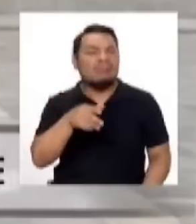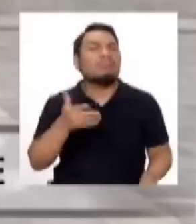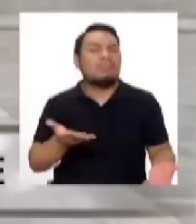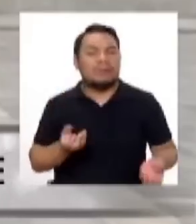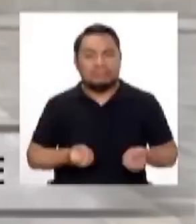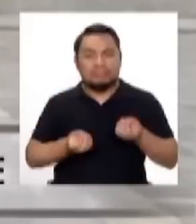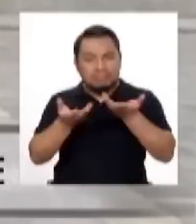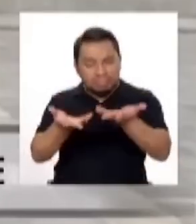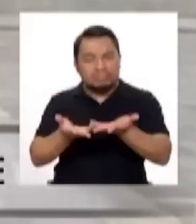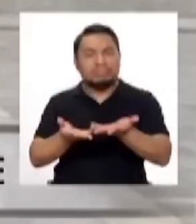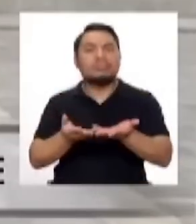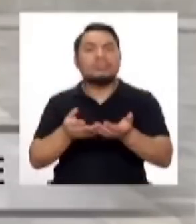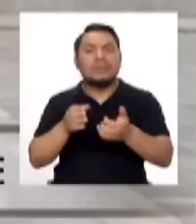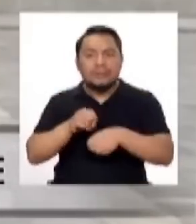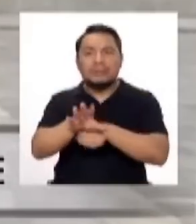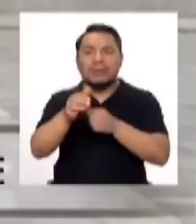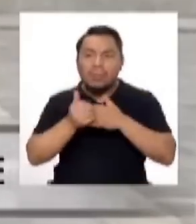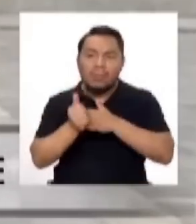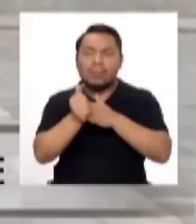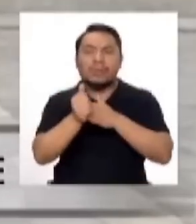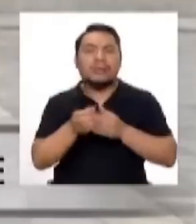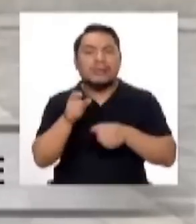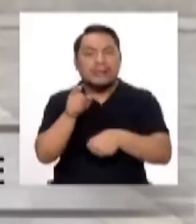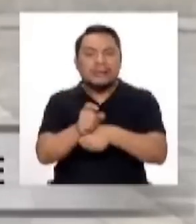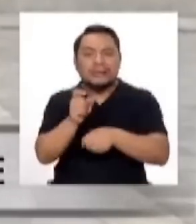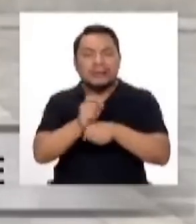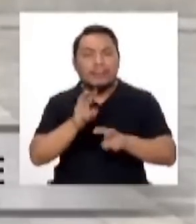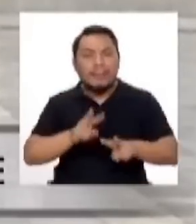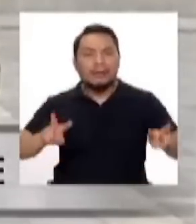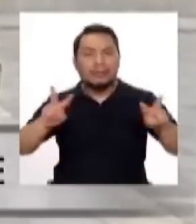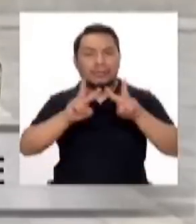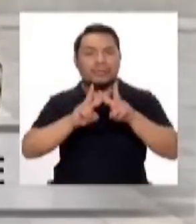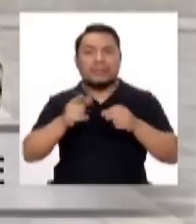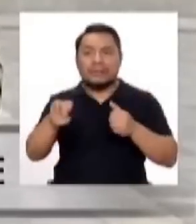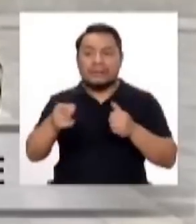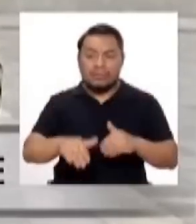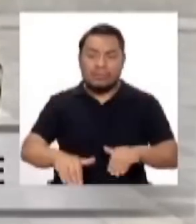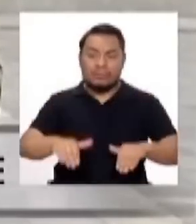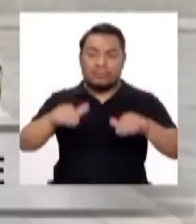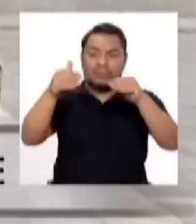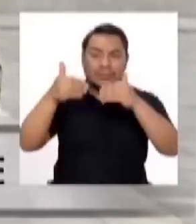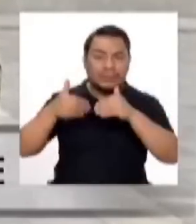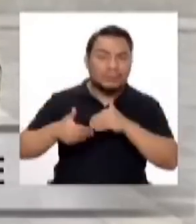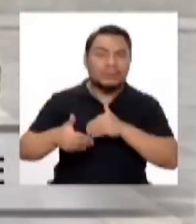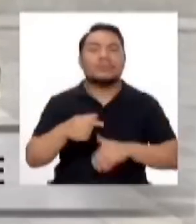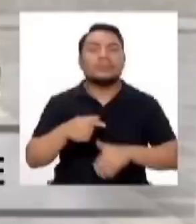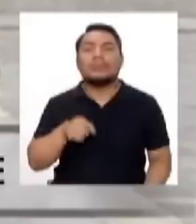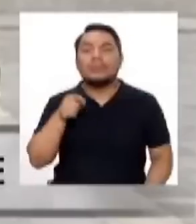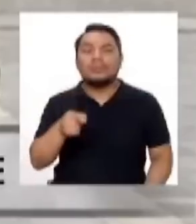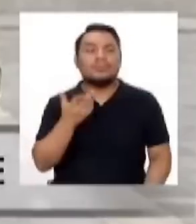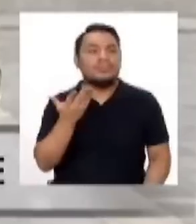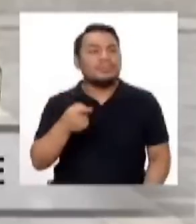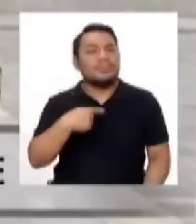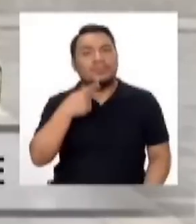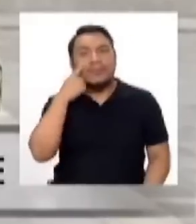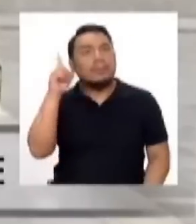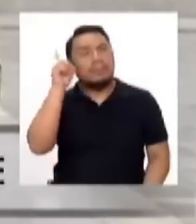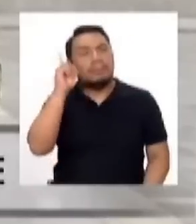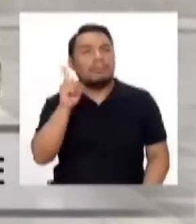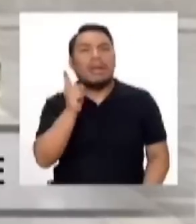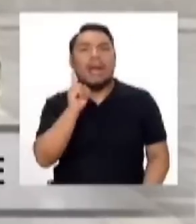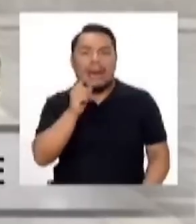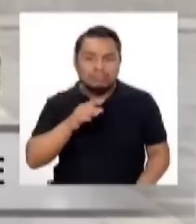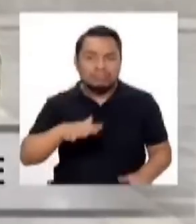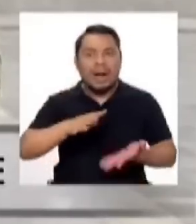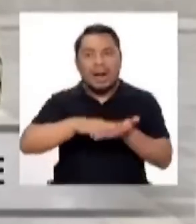valores que de un tiempo acá se han desconocido o no se aplican con la importancia que merece.